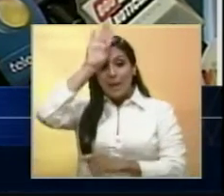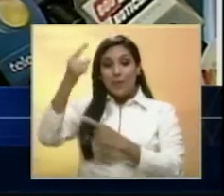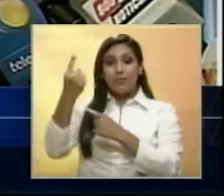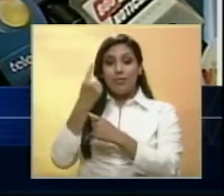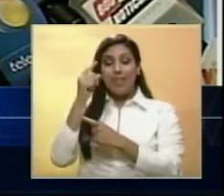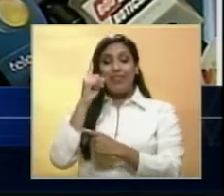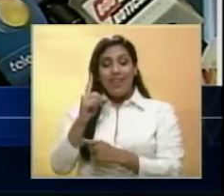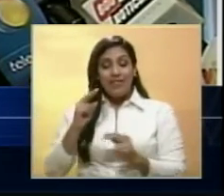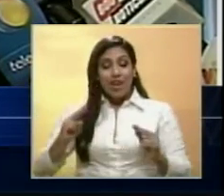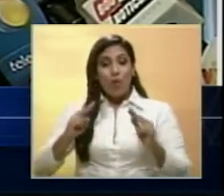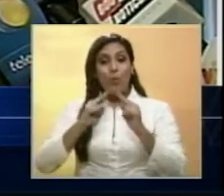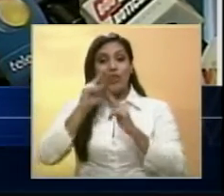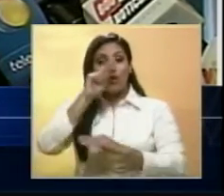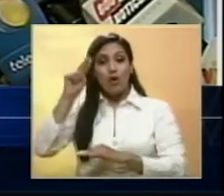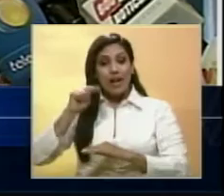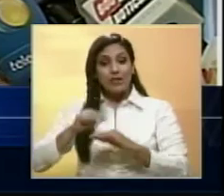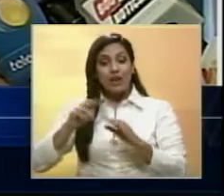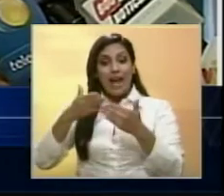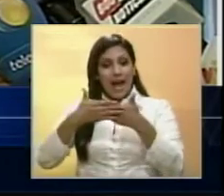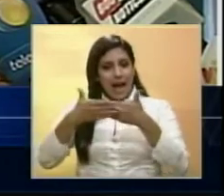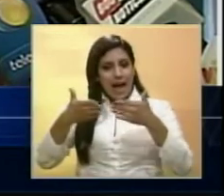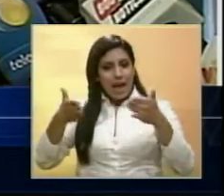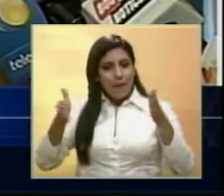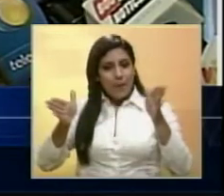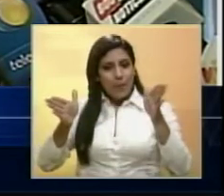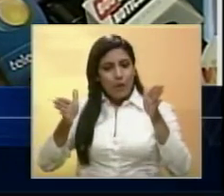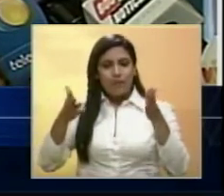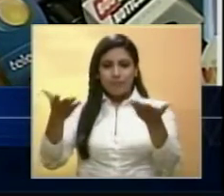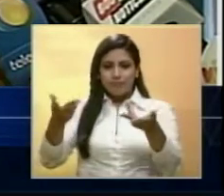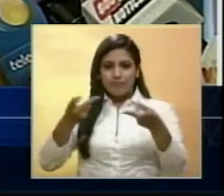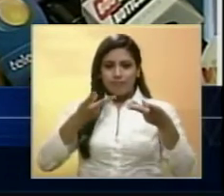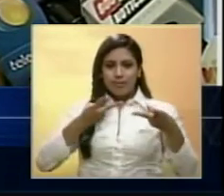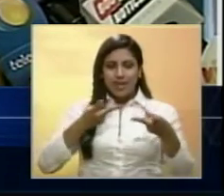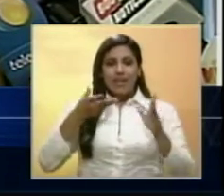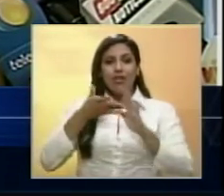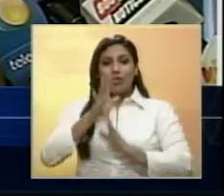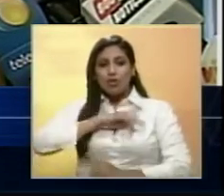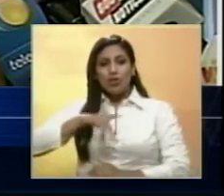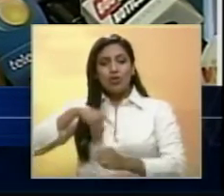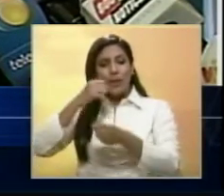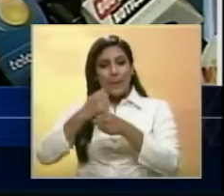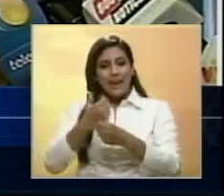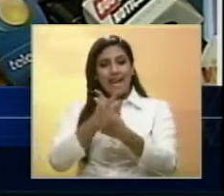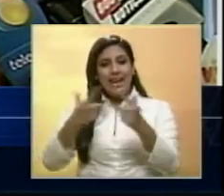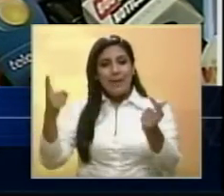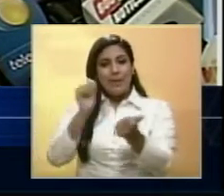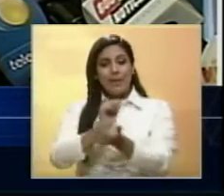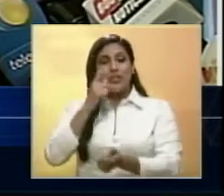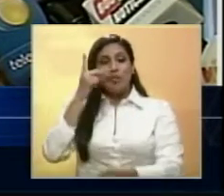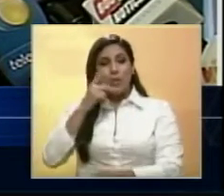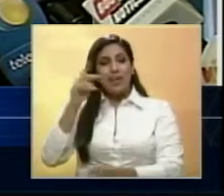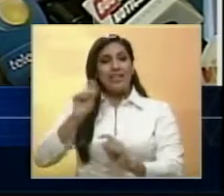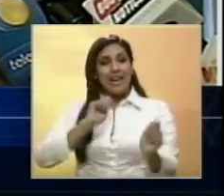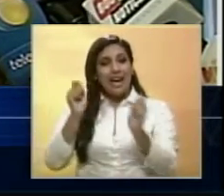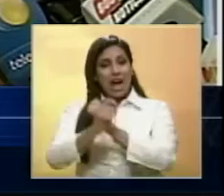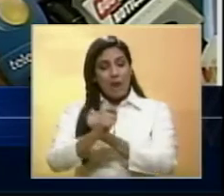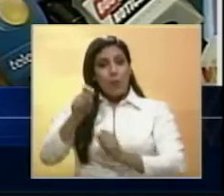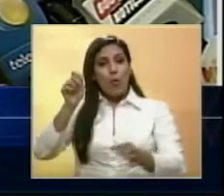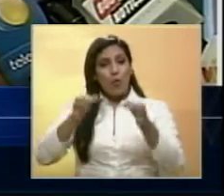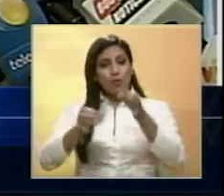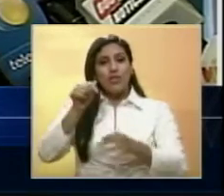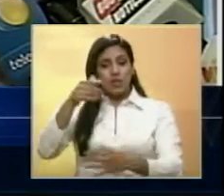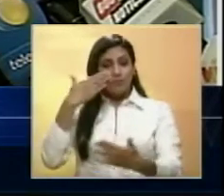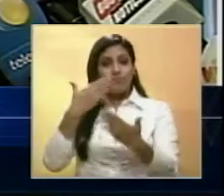y al encuentro nacional, que abre las puertas a esa amnistía que estamos esperando y a ese cambio de la justicia, y hoy lo van a